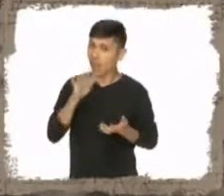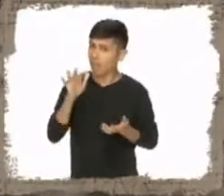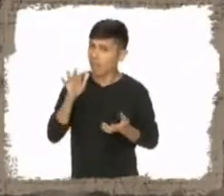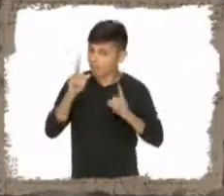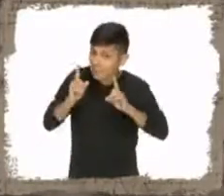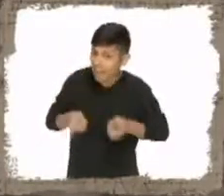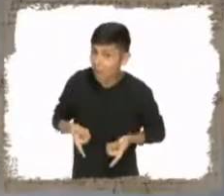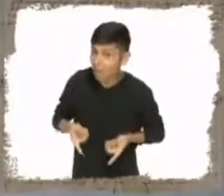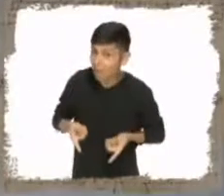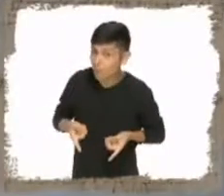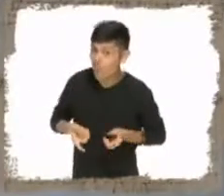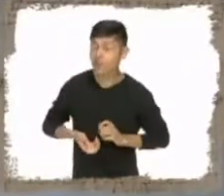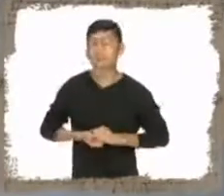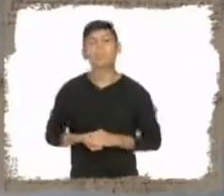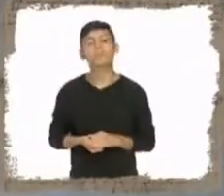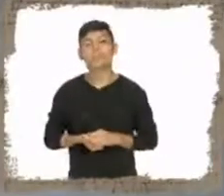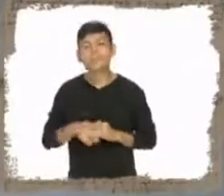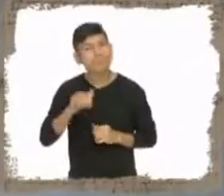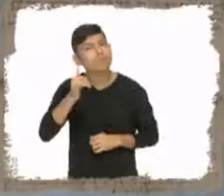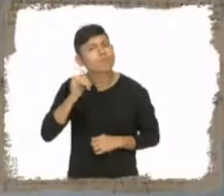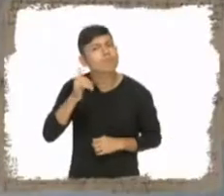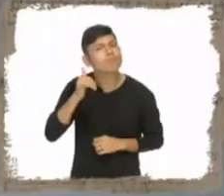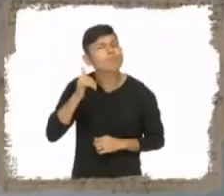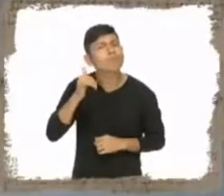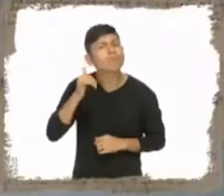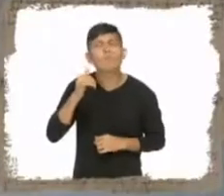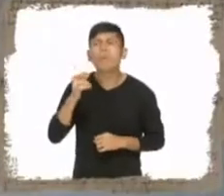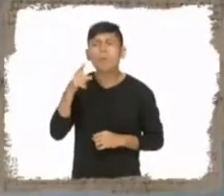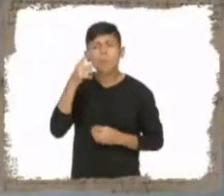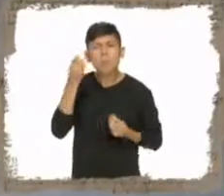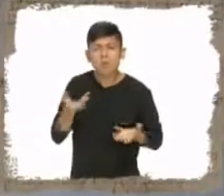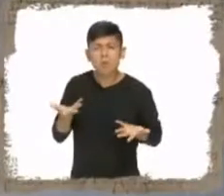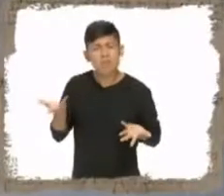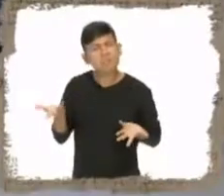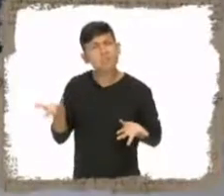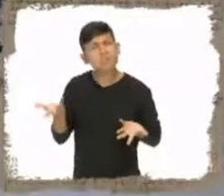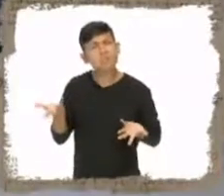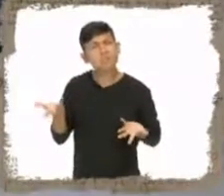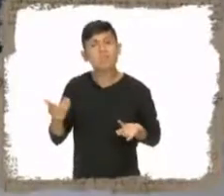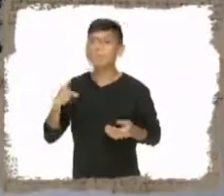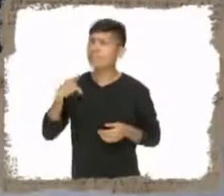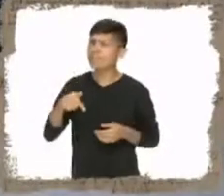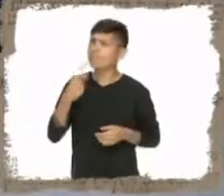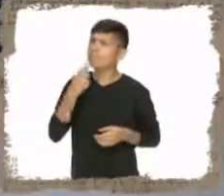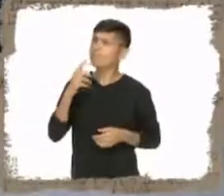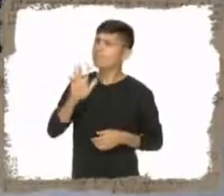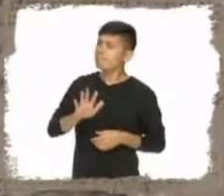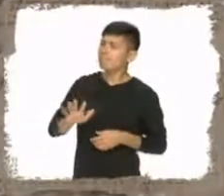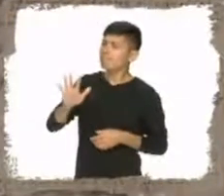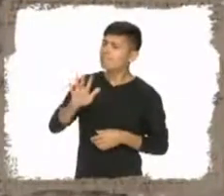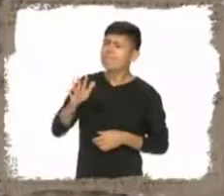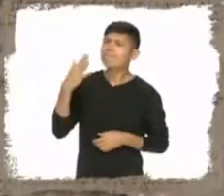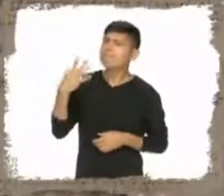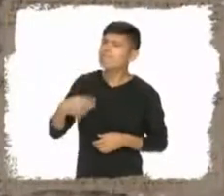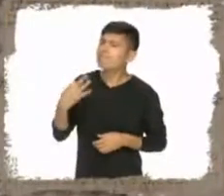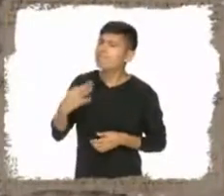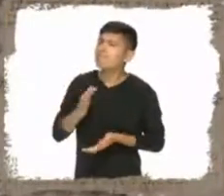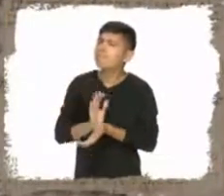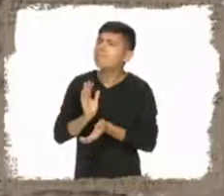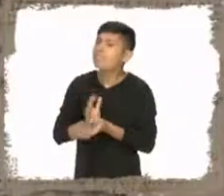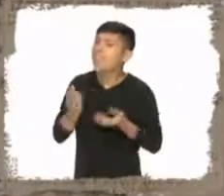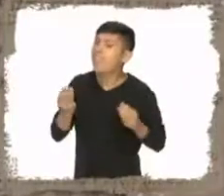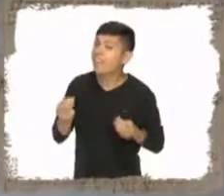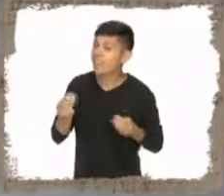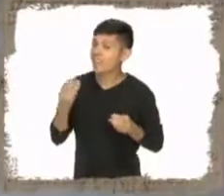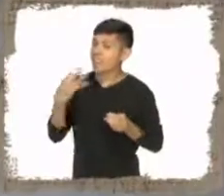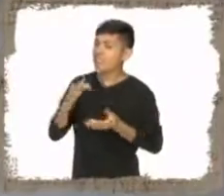Y las letras también. Sí. ¿Por qué será? Esto es un misterio y solo significa